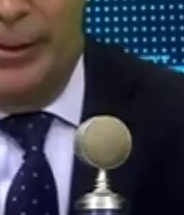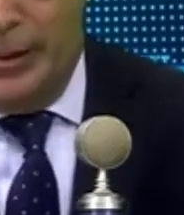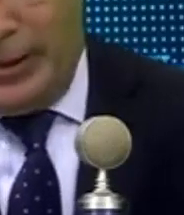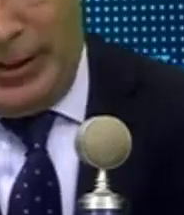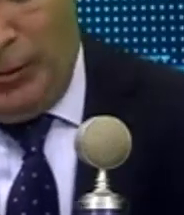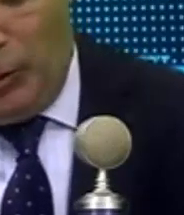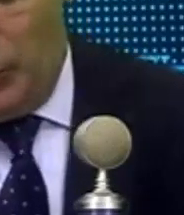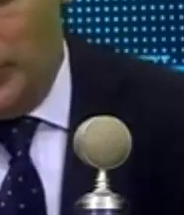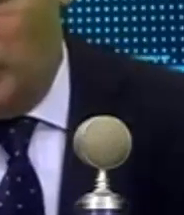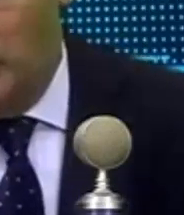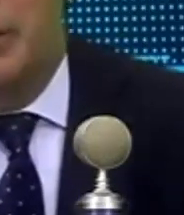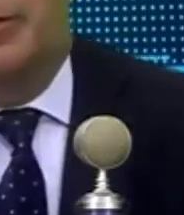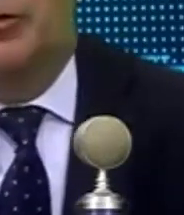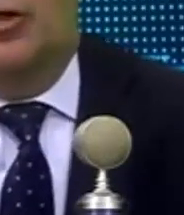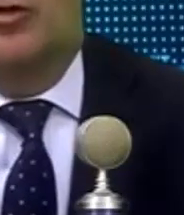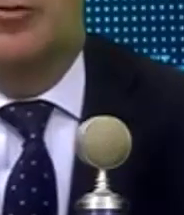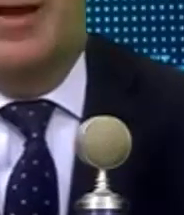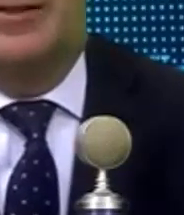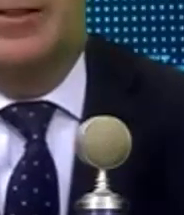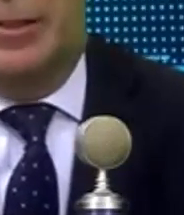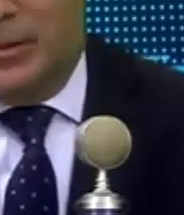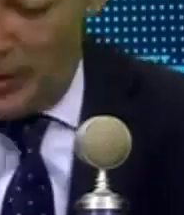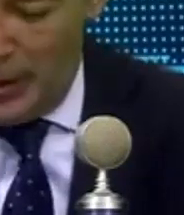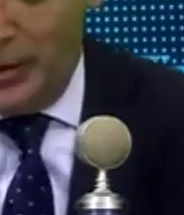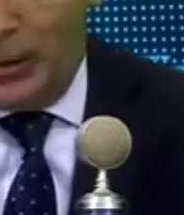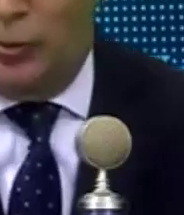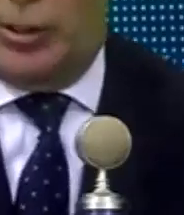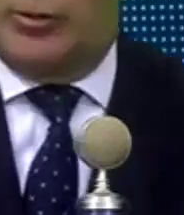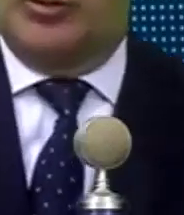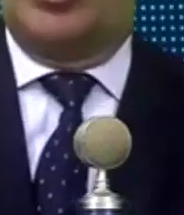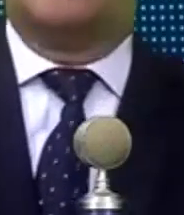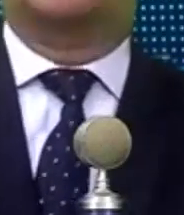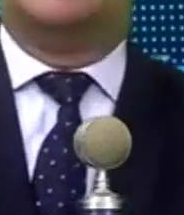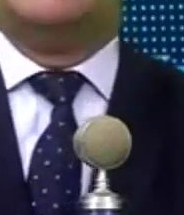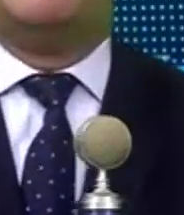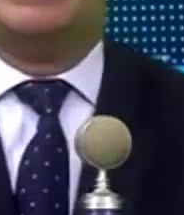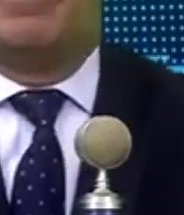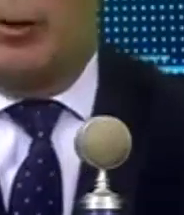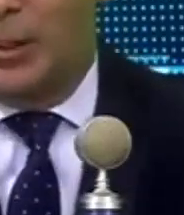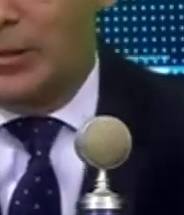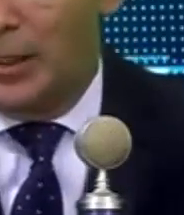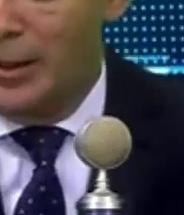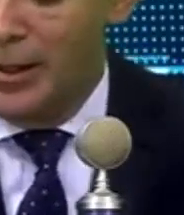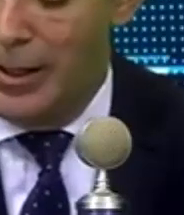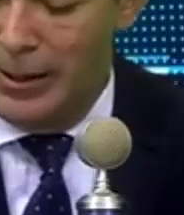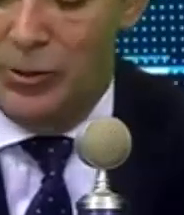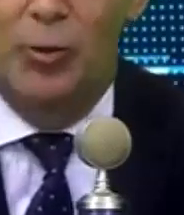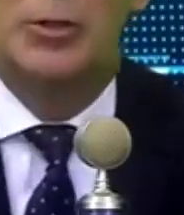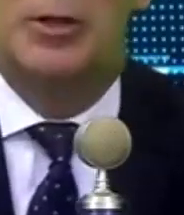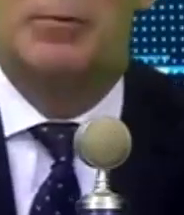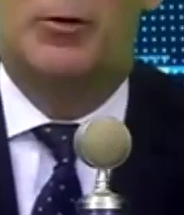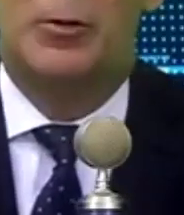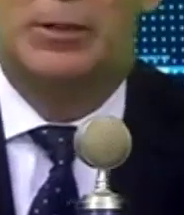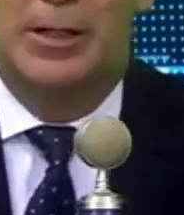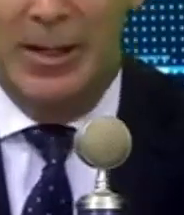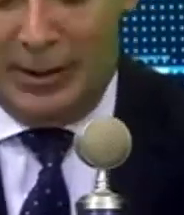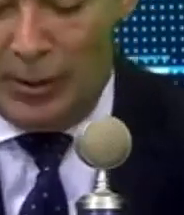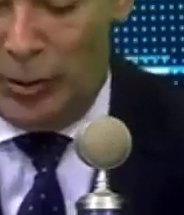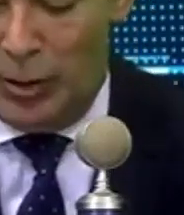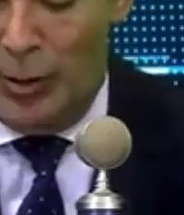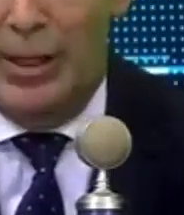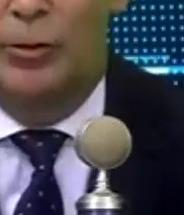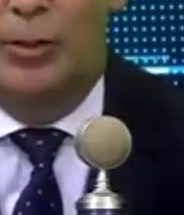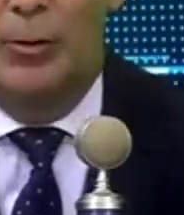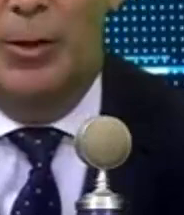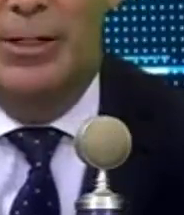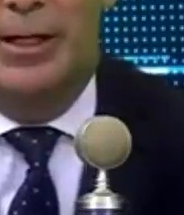gobierno. Y bueno, pues como siempre, como todos los martes, está con usted y con nosotros la doctora María Amparo Casar, en su juicio de amparo. ¿Cómo está? Qué